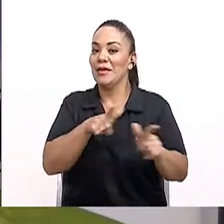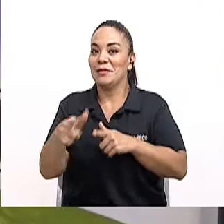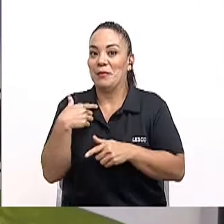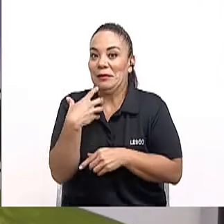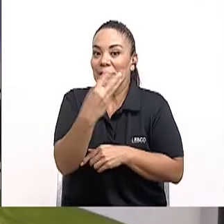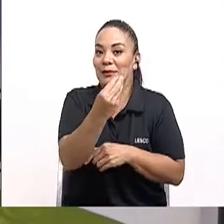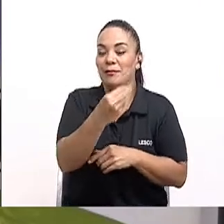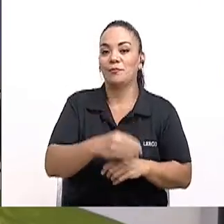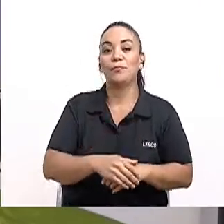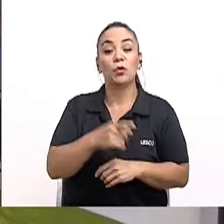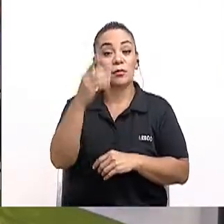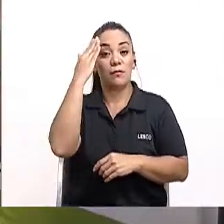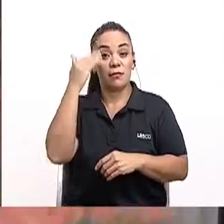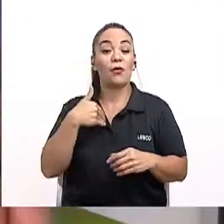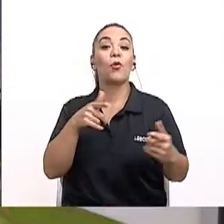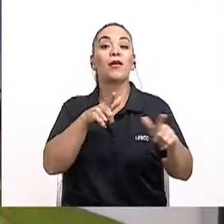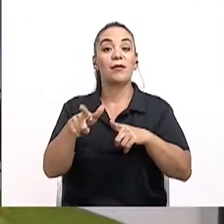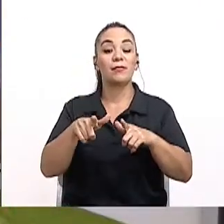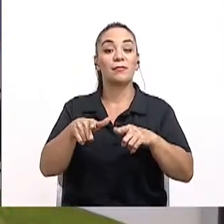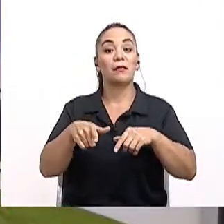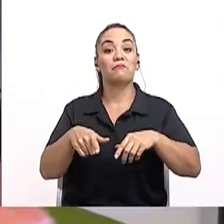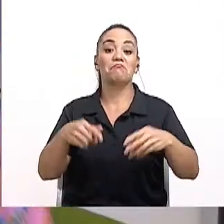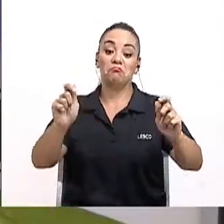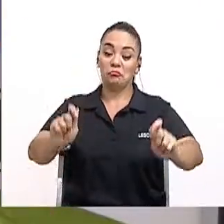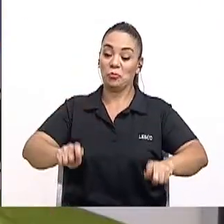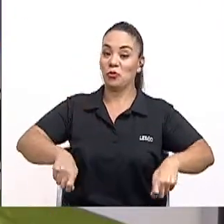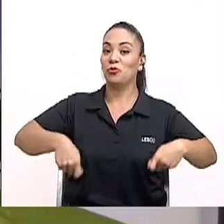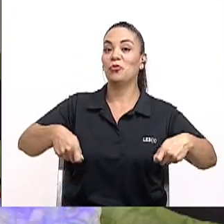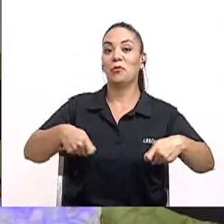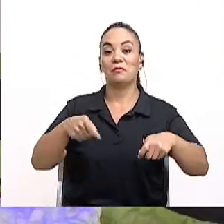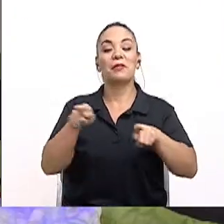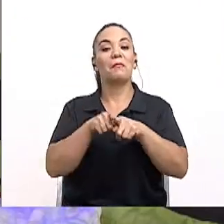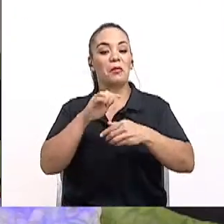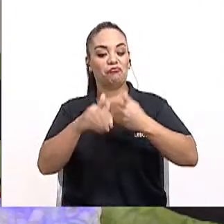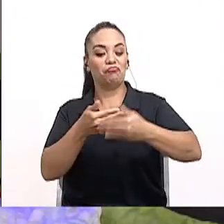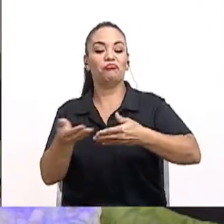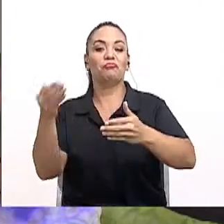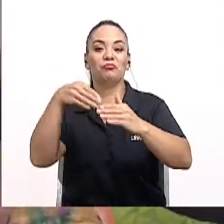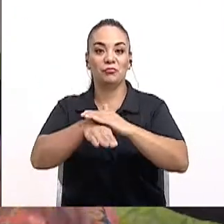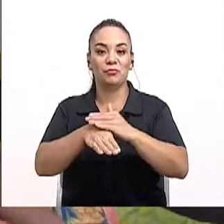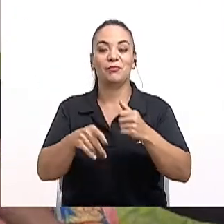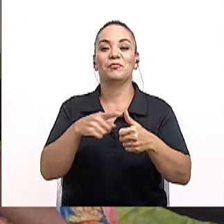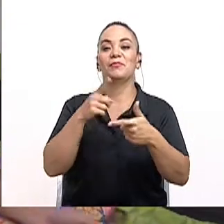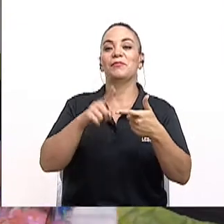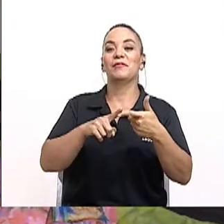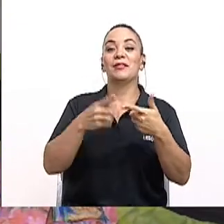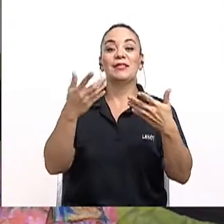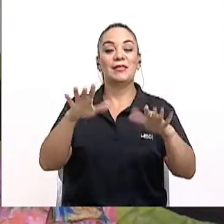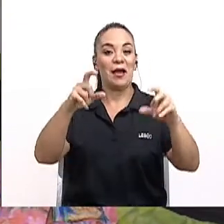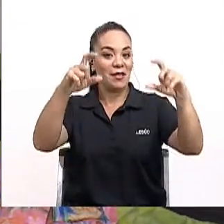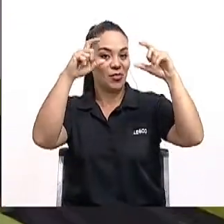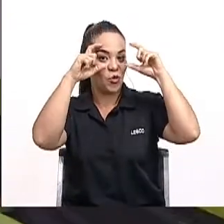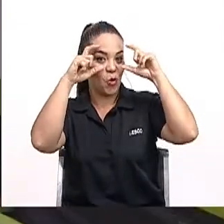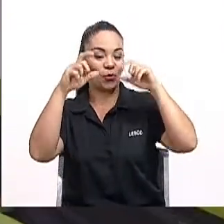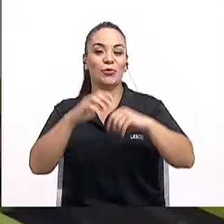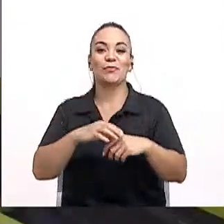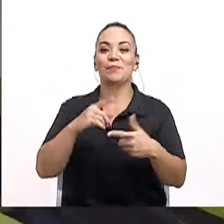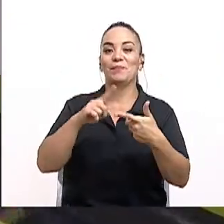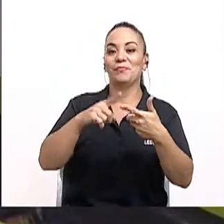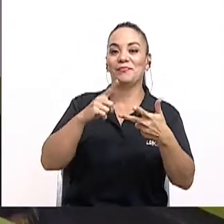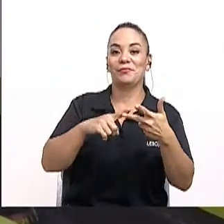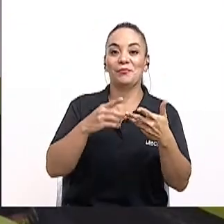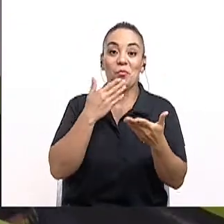Vean, tengo lista, bueno, esta pantaloneta que también la voy a echar. Tengo ya mis anteojos de sol.